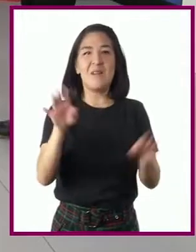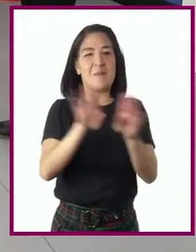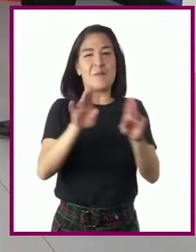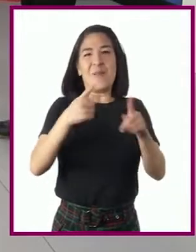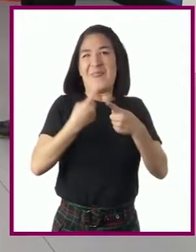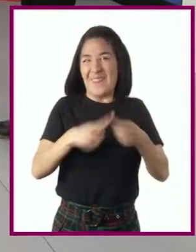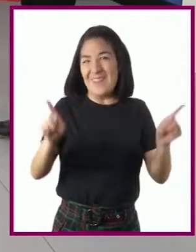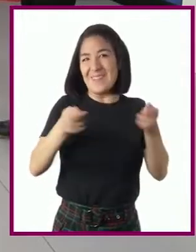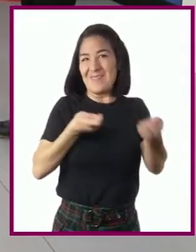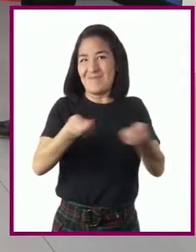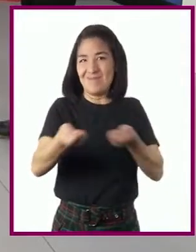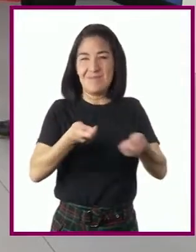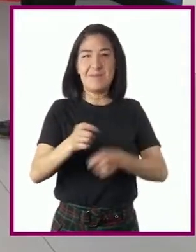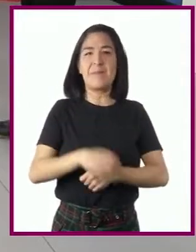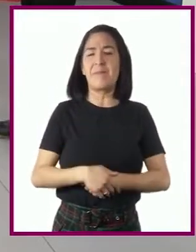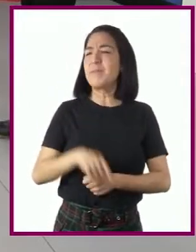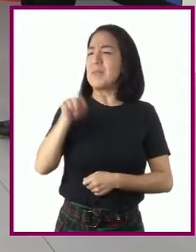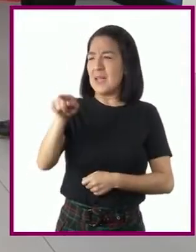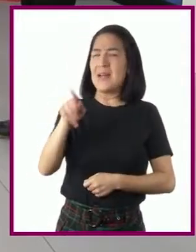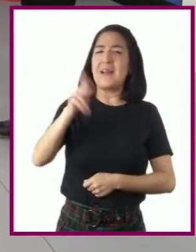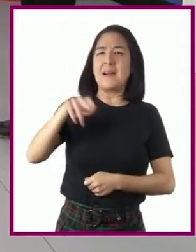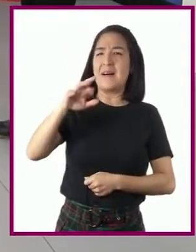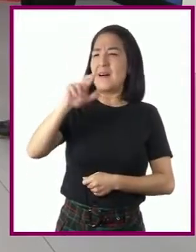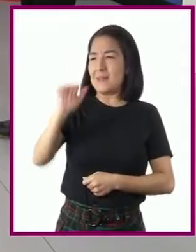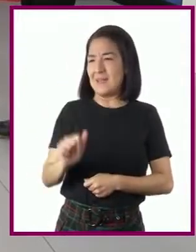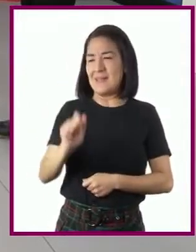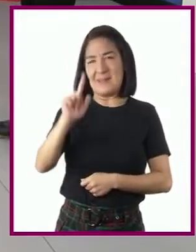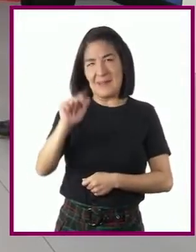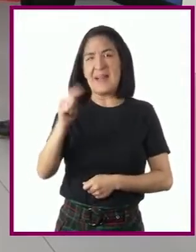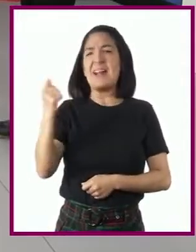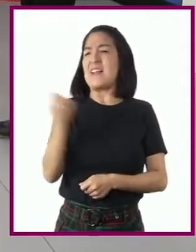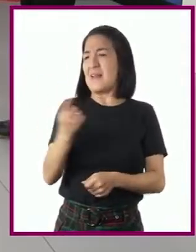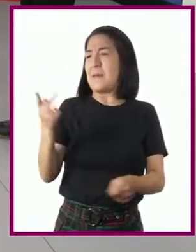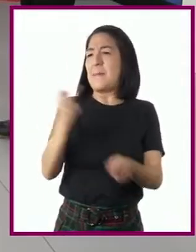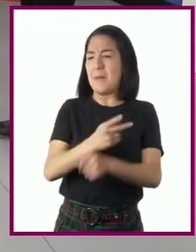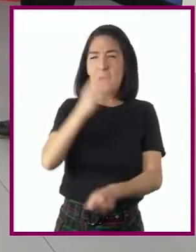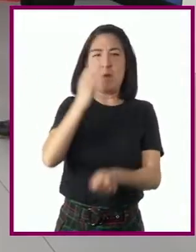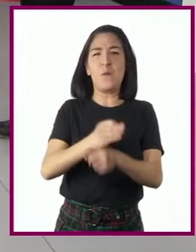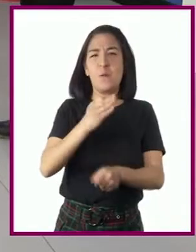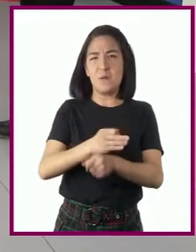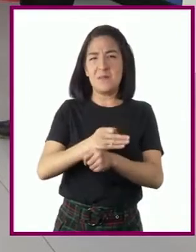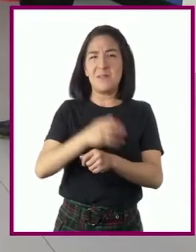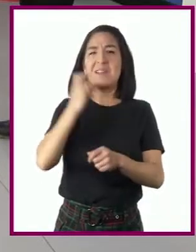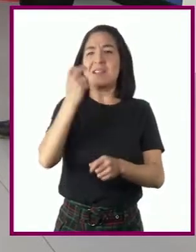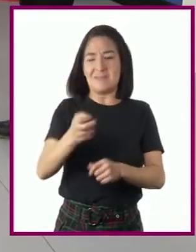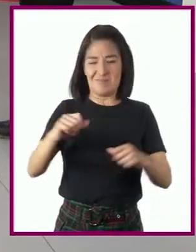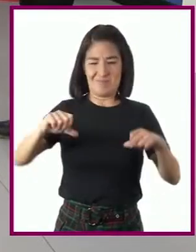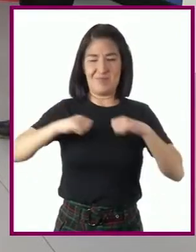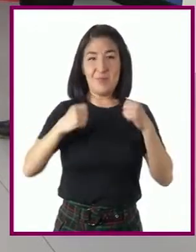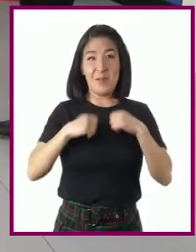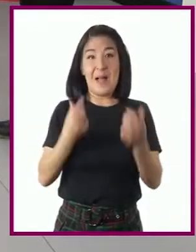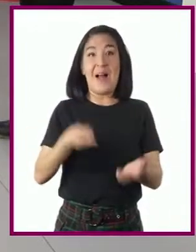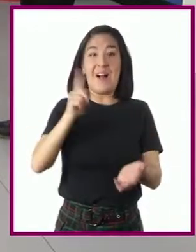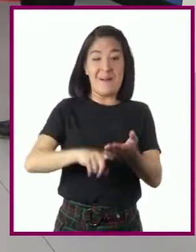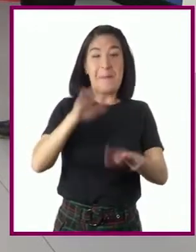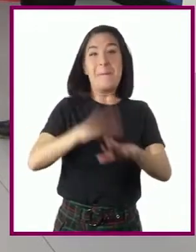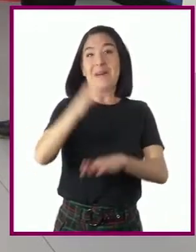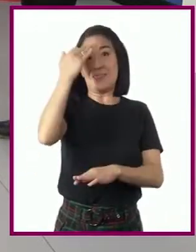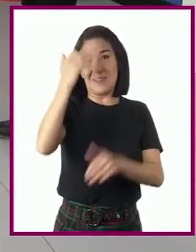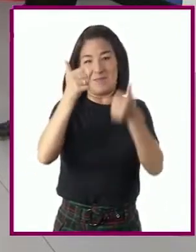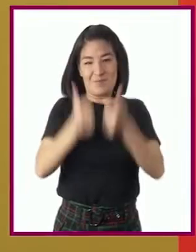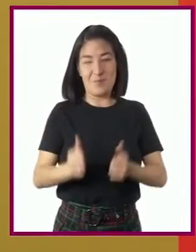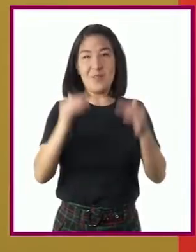Carla, ¿qué está sucediendo ahora que los adolescentes están pasando más tiempo en casa con sus familiares?